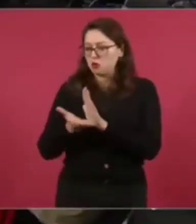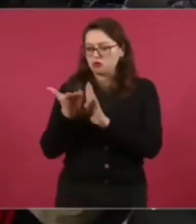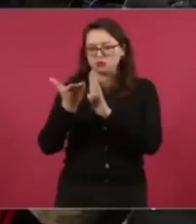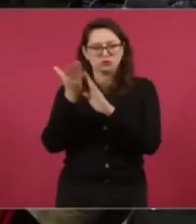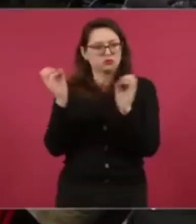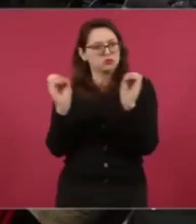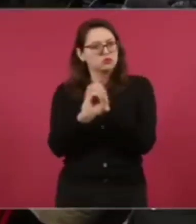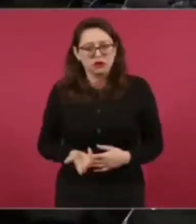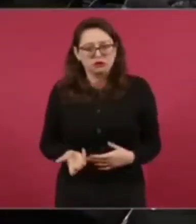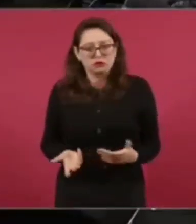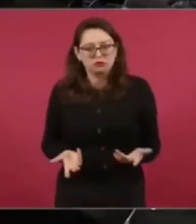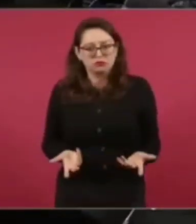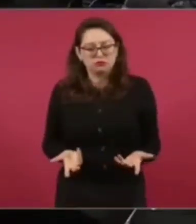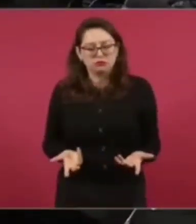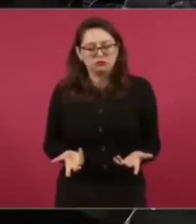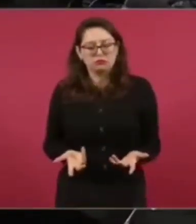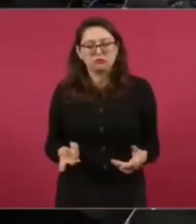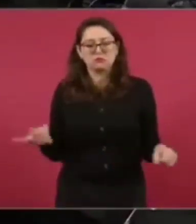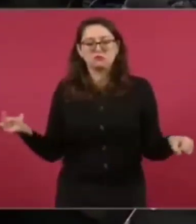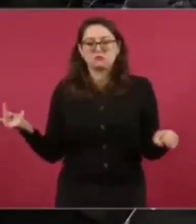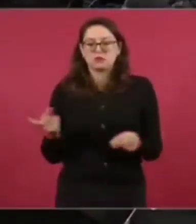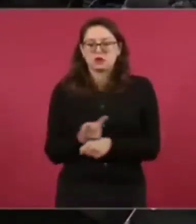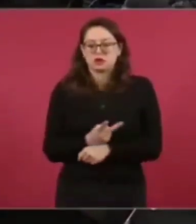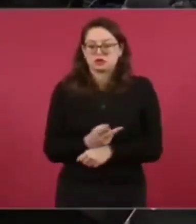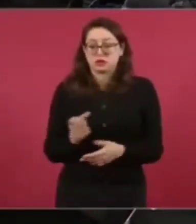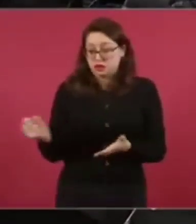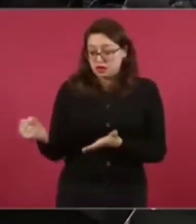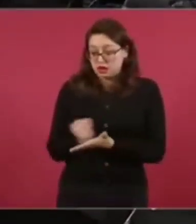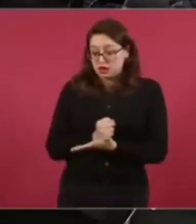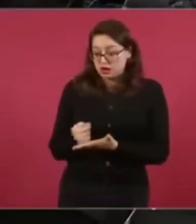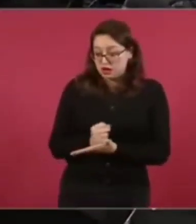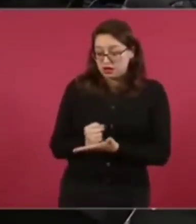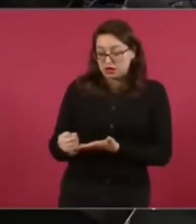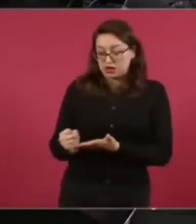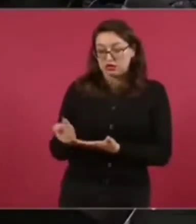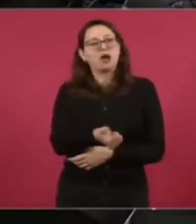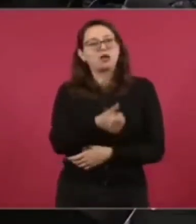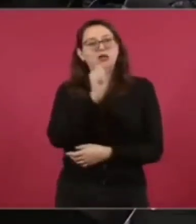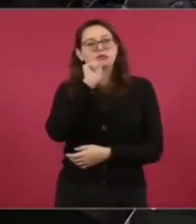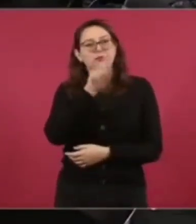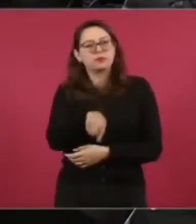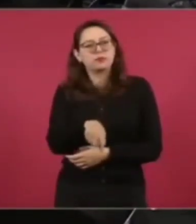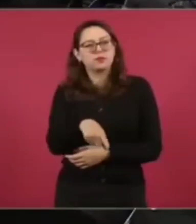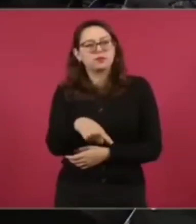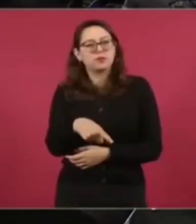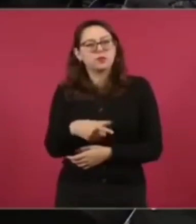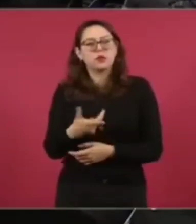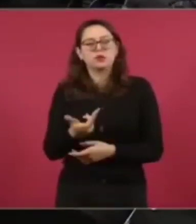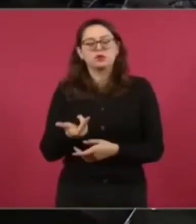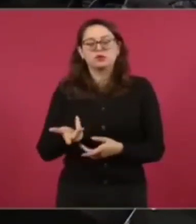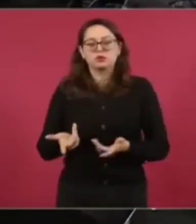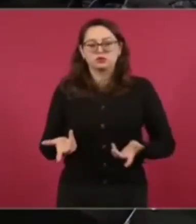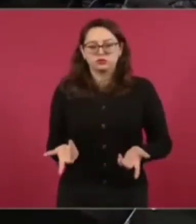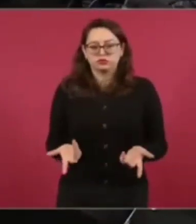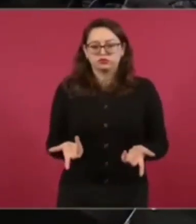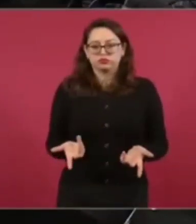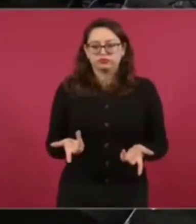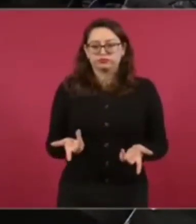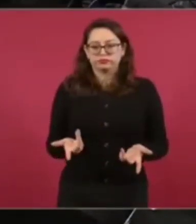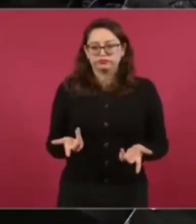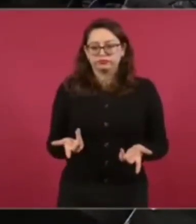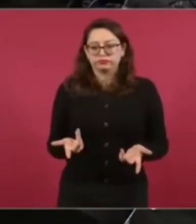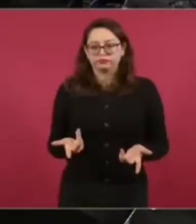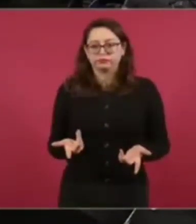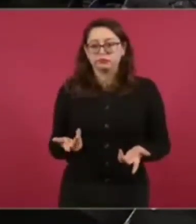kilómetros de 40, ya no está pagando el crédito que le dio Banobras, inclusive, y está demandando a